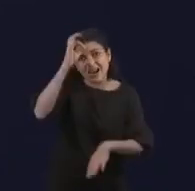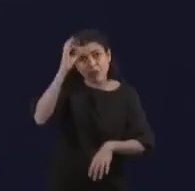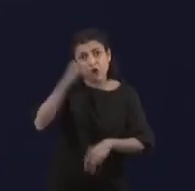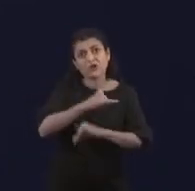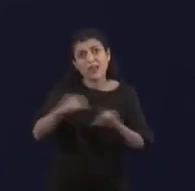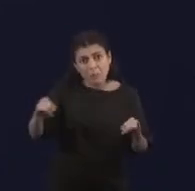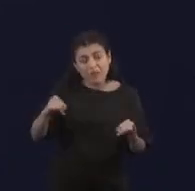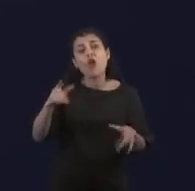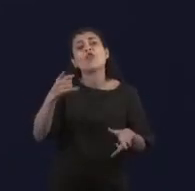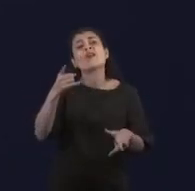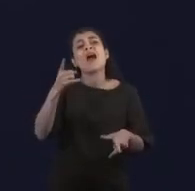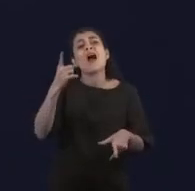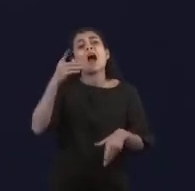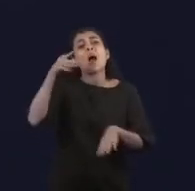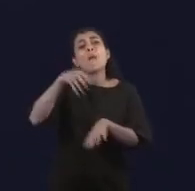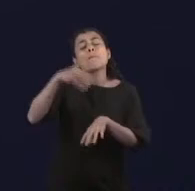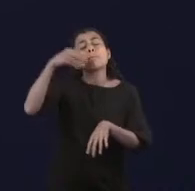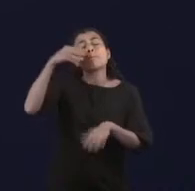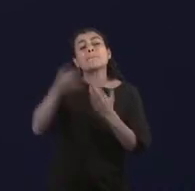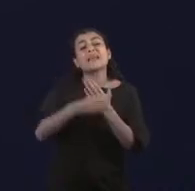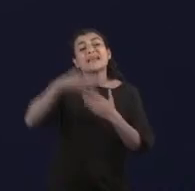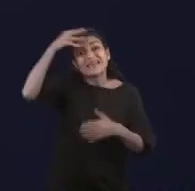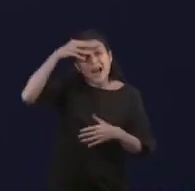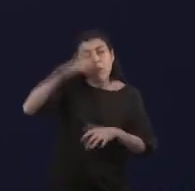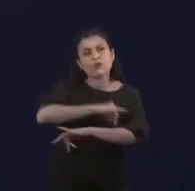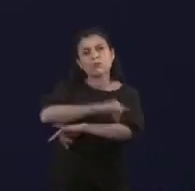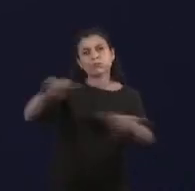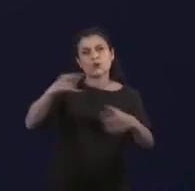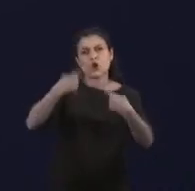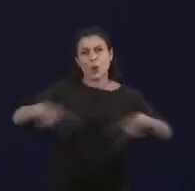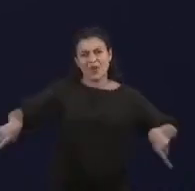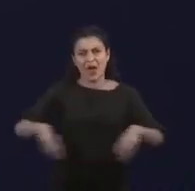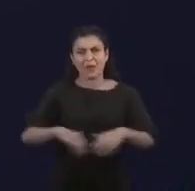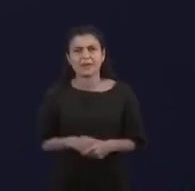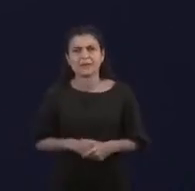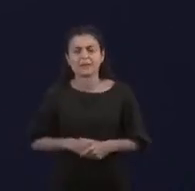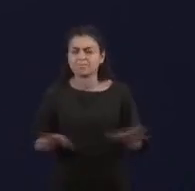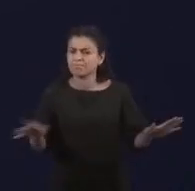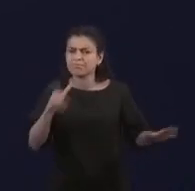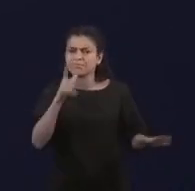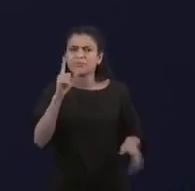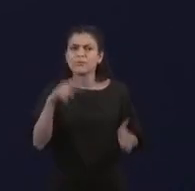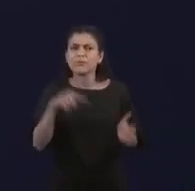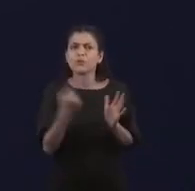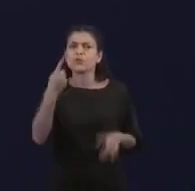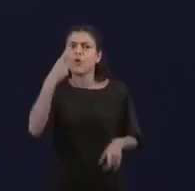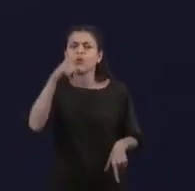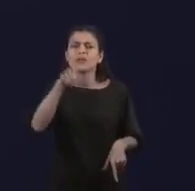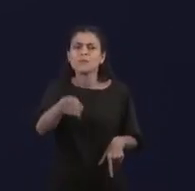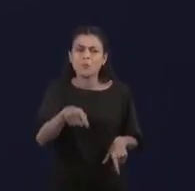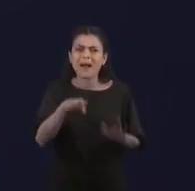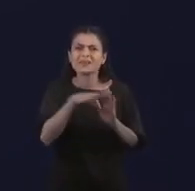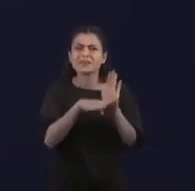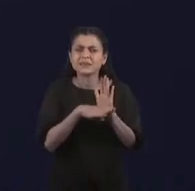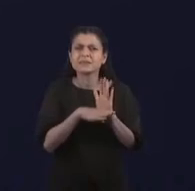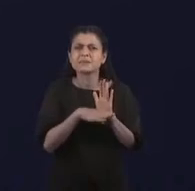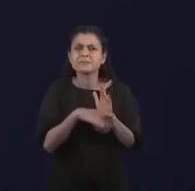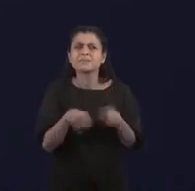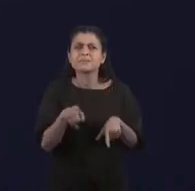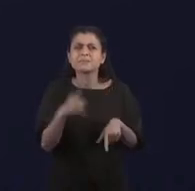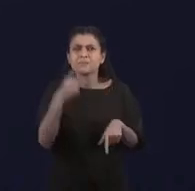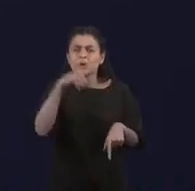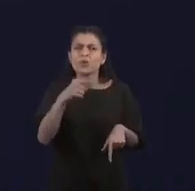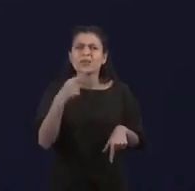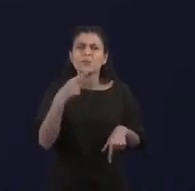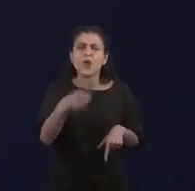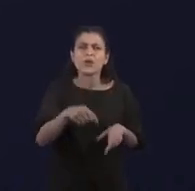esto. Por último, y me queda un tema más de agenda, pero bueno, por